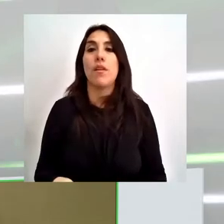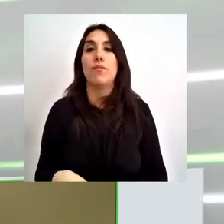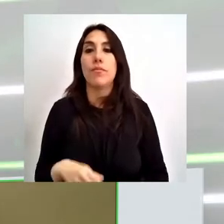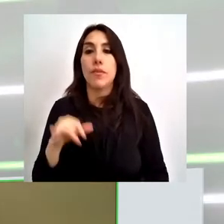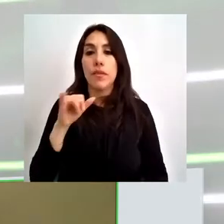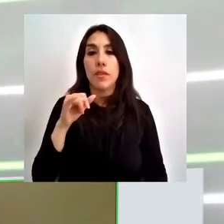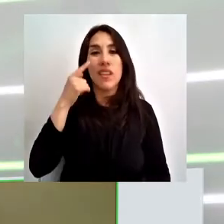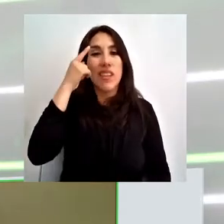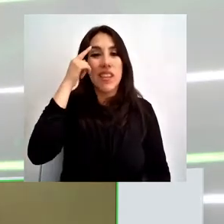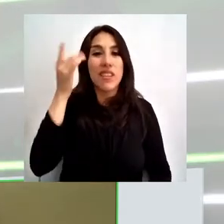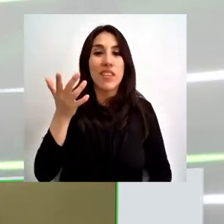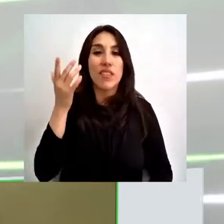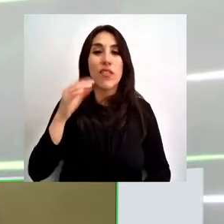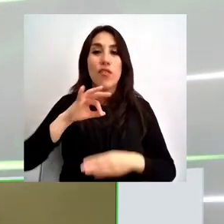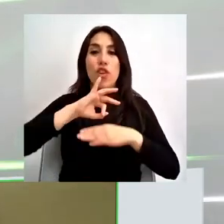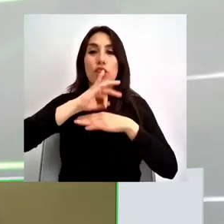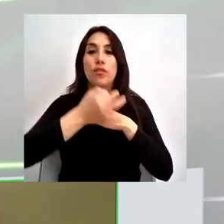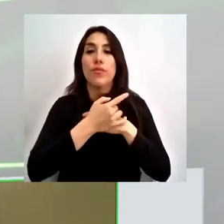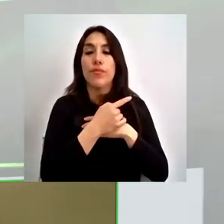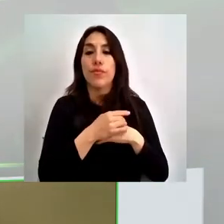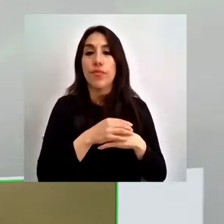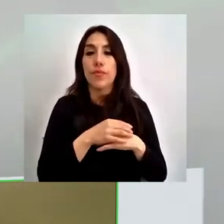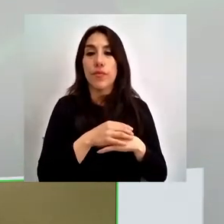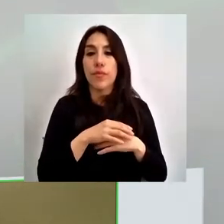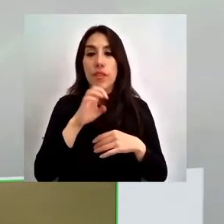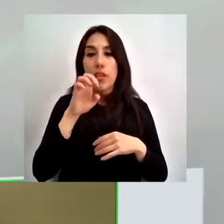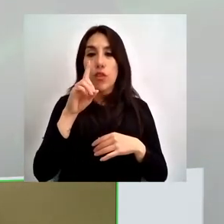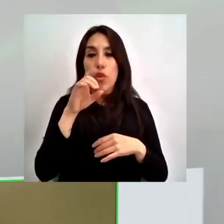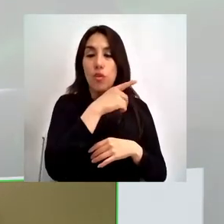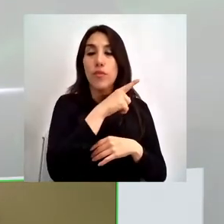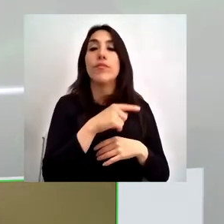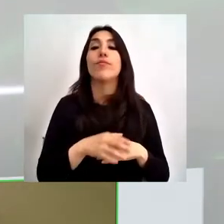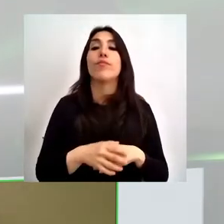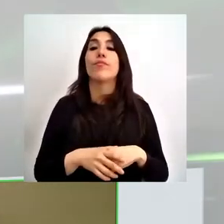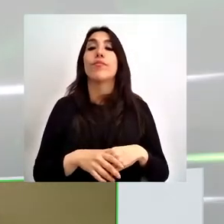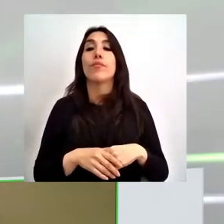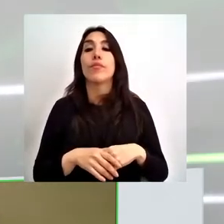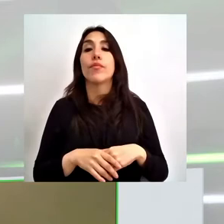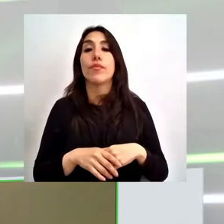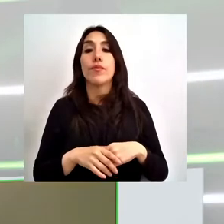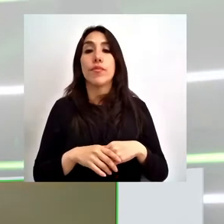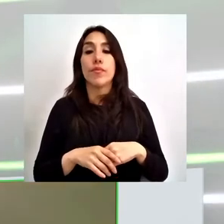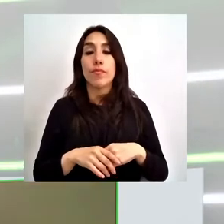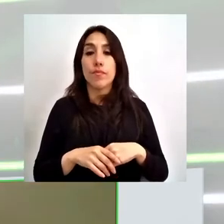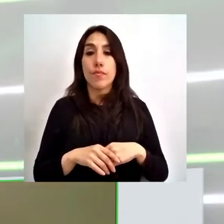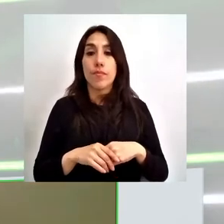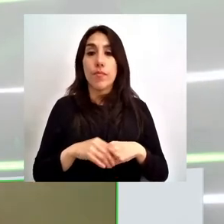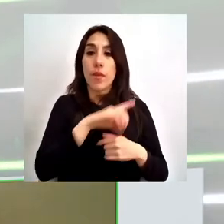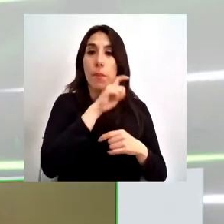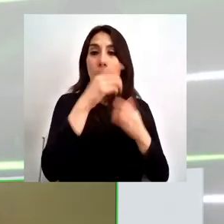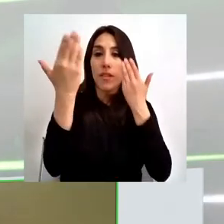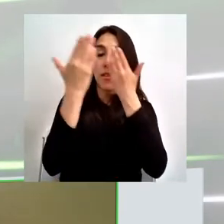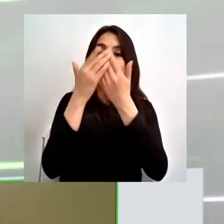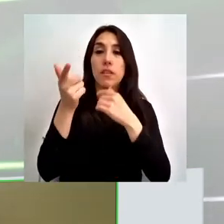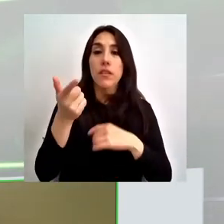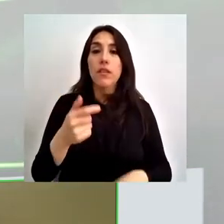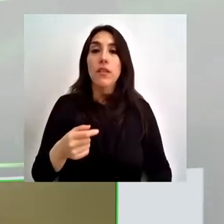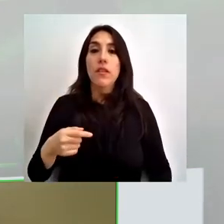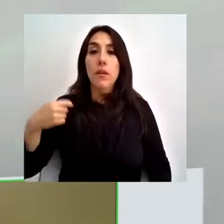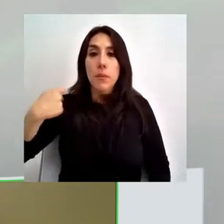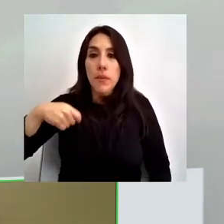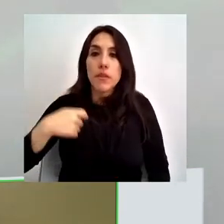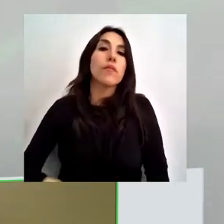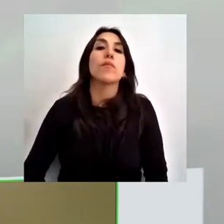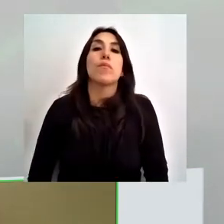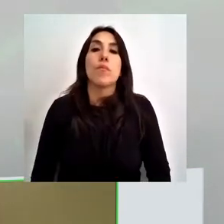también se ha enfrentado a esto y otros de nuestros países que esto tampoco es tan caro entonces no te